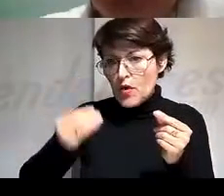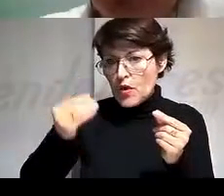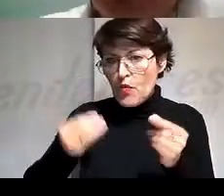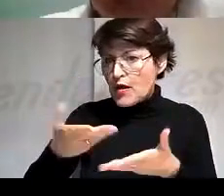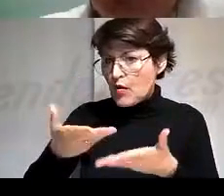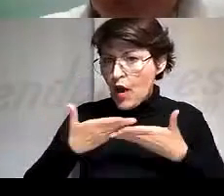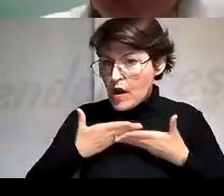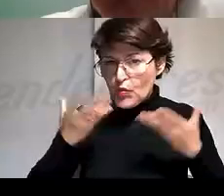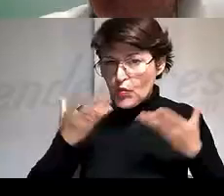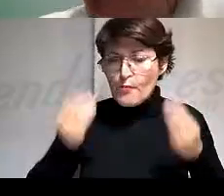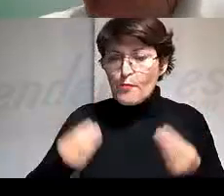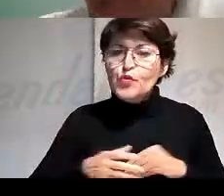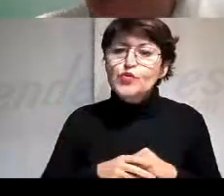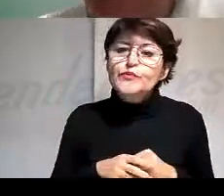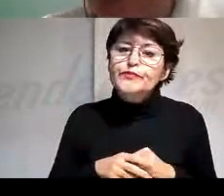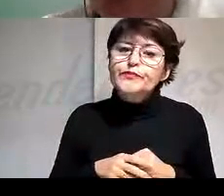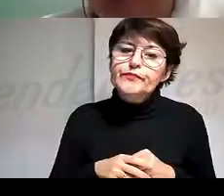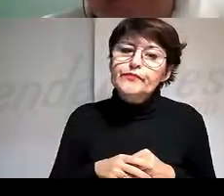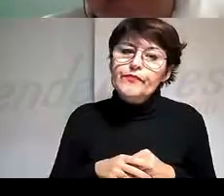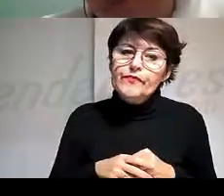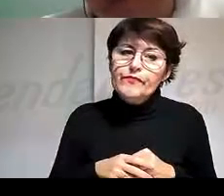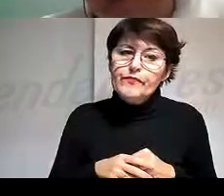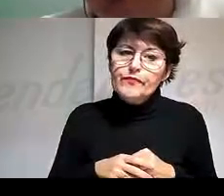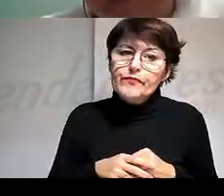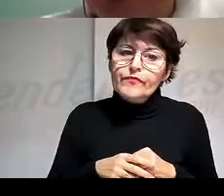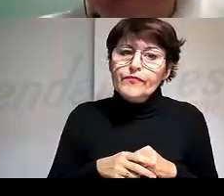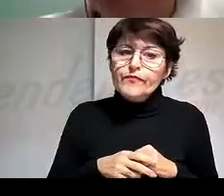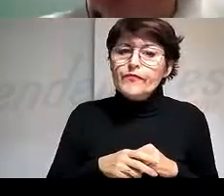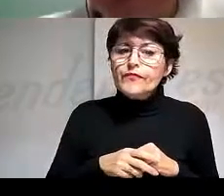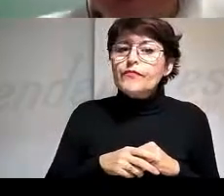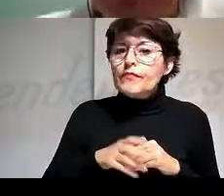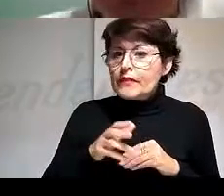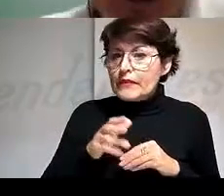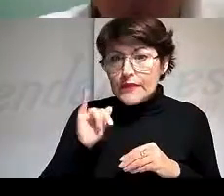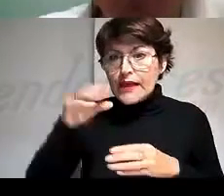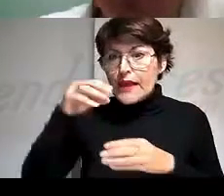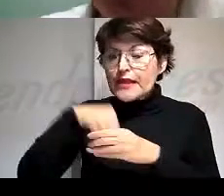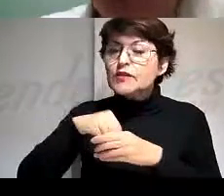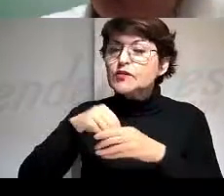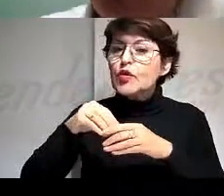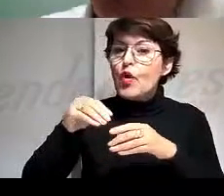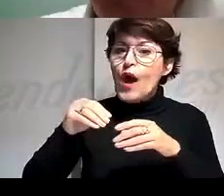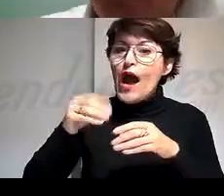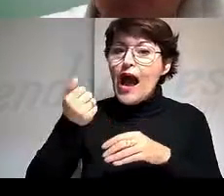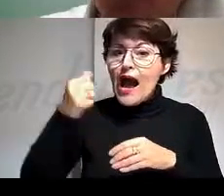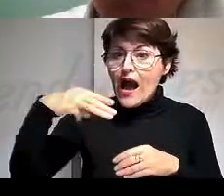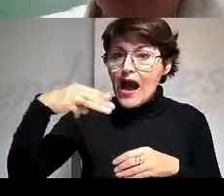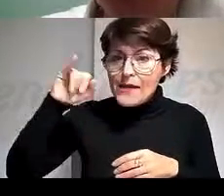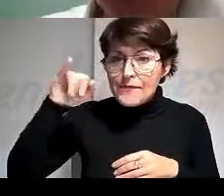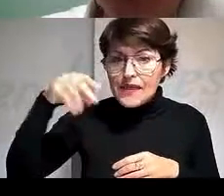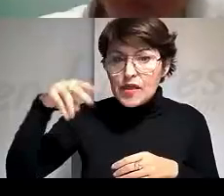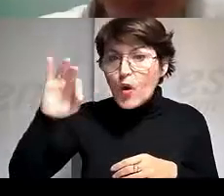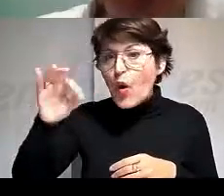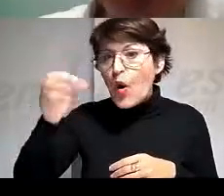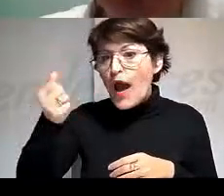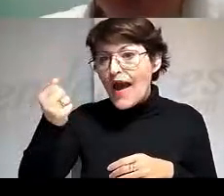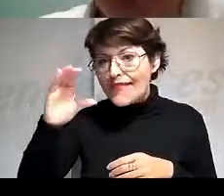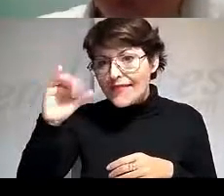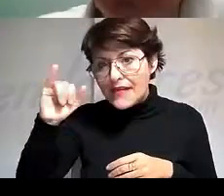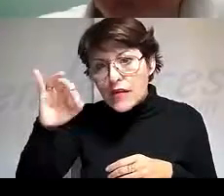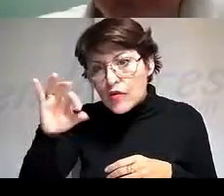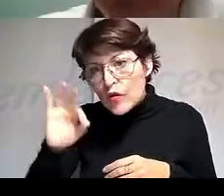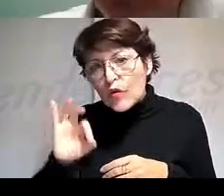antes, porque prácticamente tiene 7 de los 8 aminoácidos esenciales, es muy rico en vitaminas antioxidantes, es muy rico